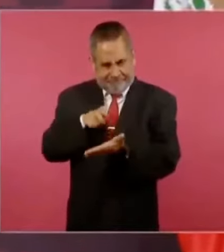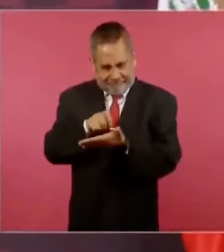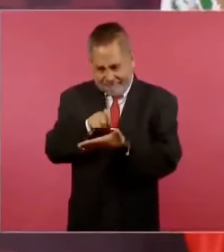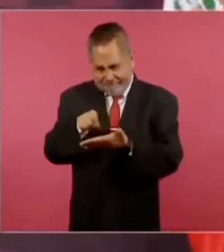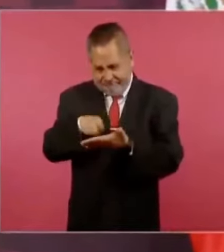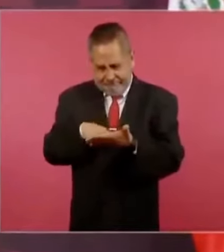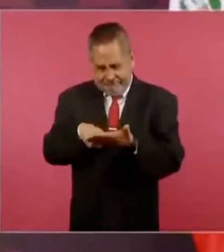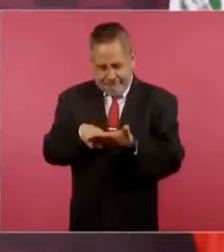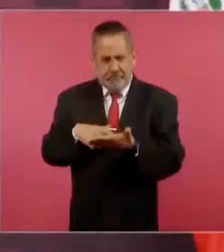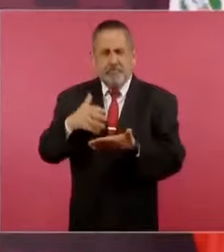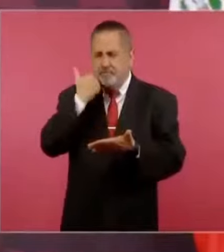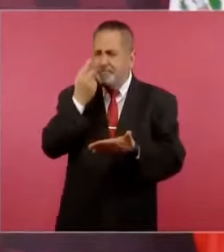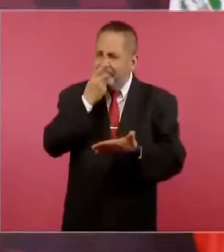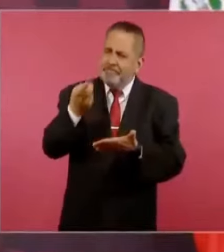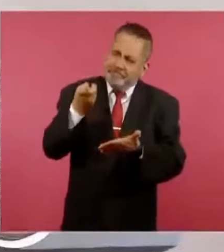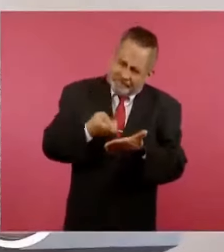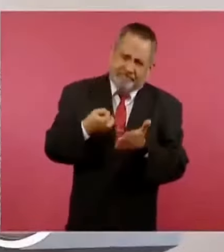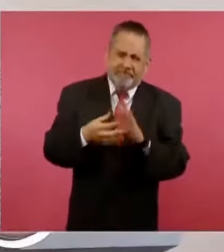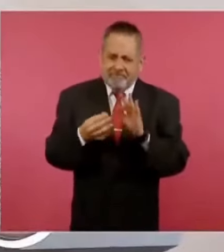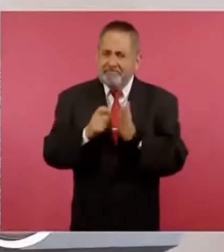quiero decir esto,